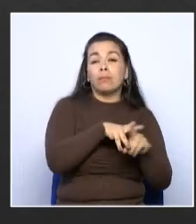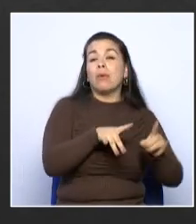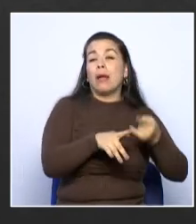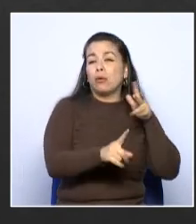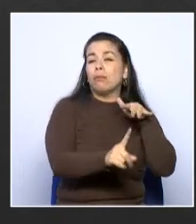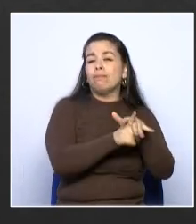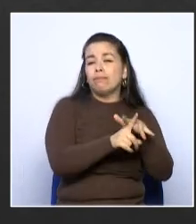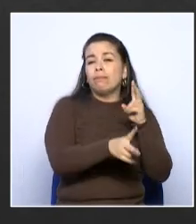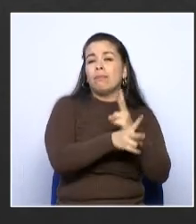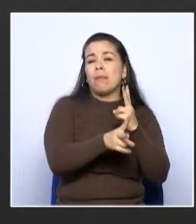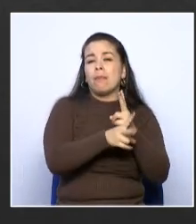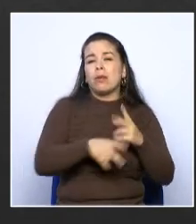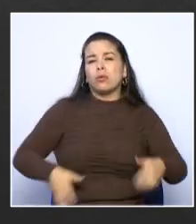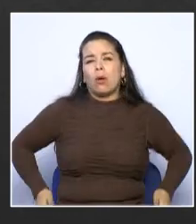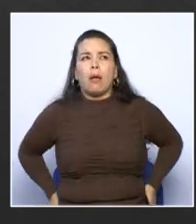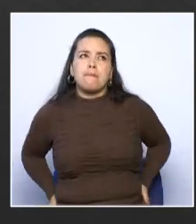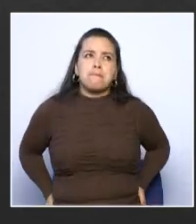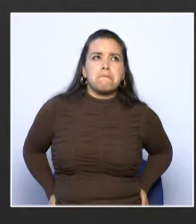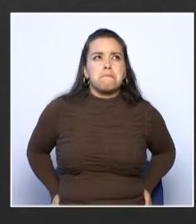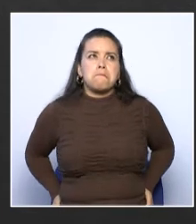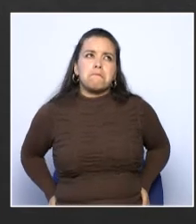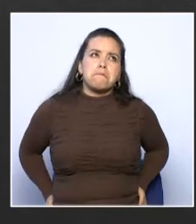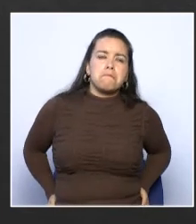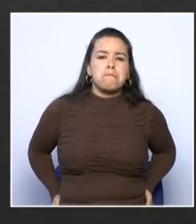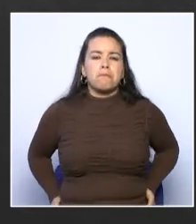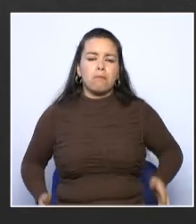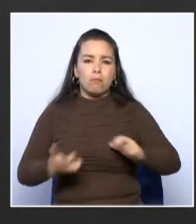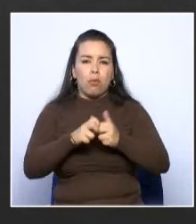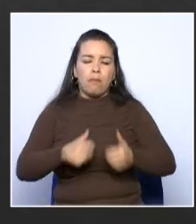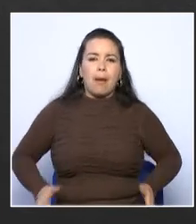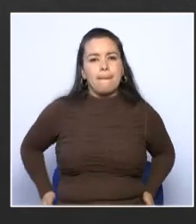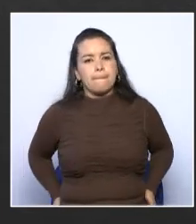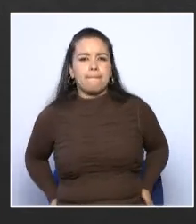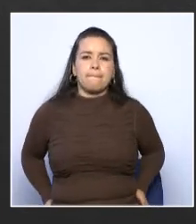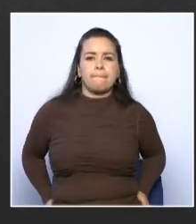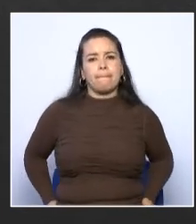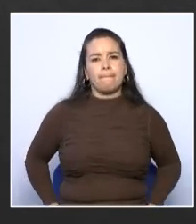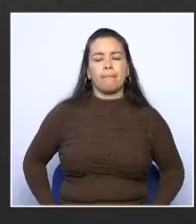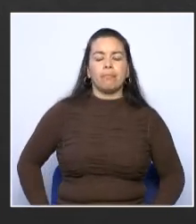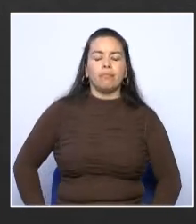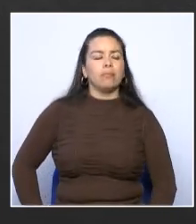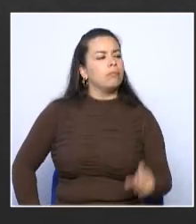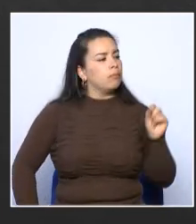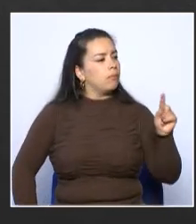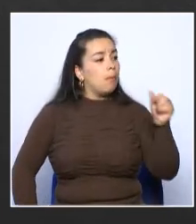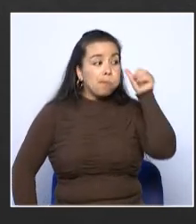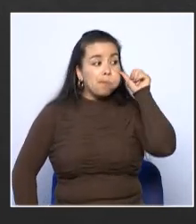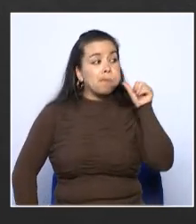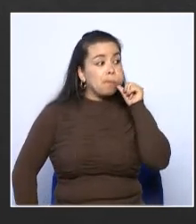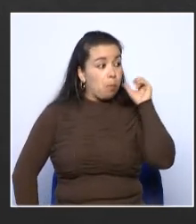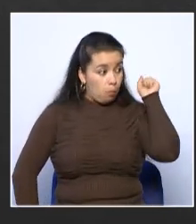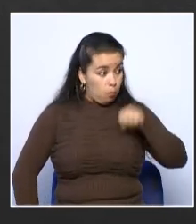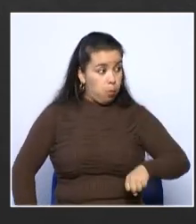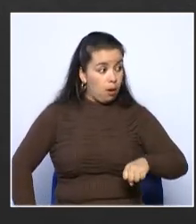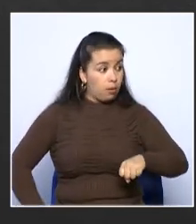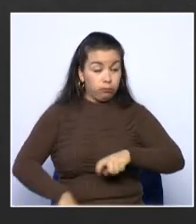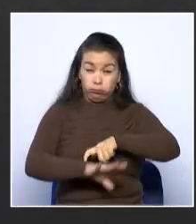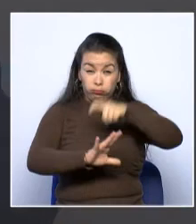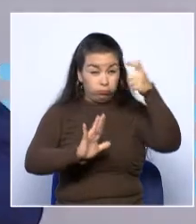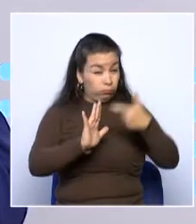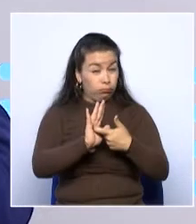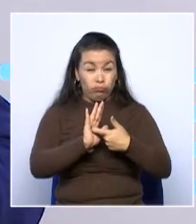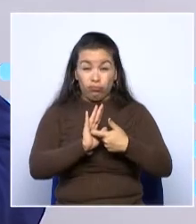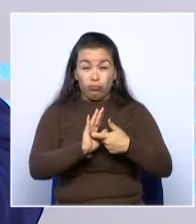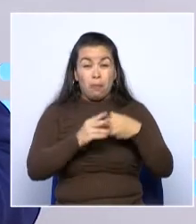desarrollar displasia de cadera, entonces ahí se hace la ecografía de cadera. Perdón, y cuando están en embarazo, ¿usted también hace todo ese proceso de estudio de embarazo